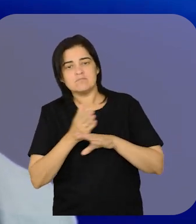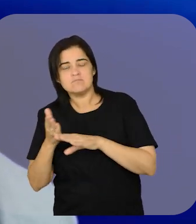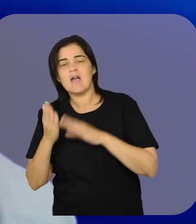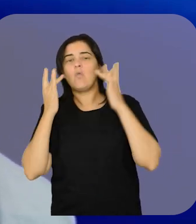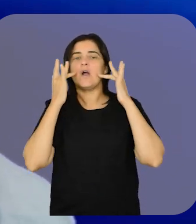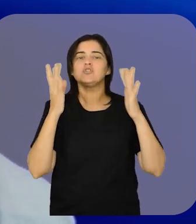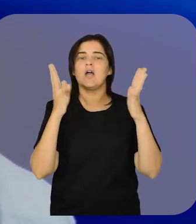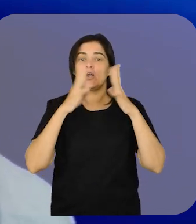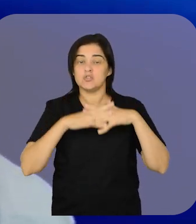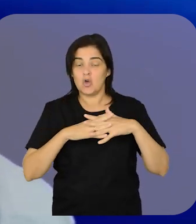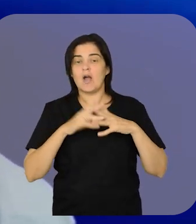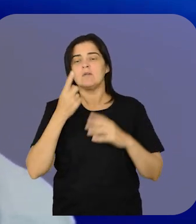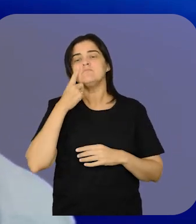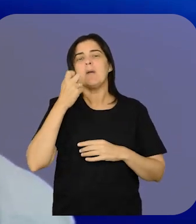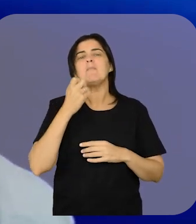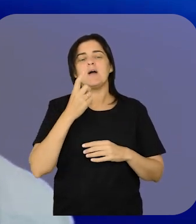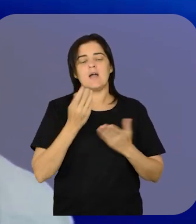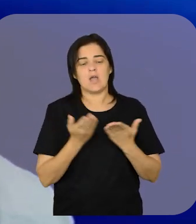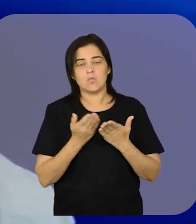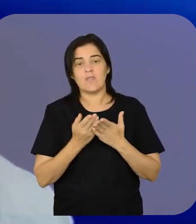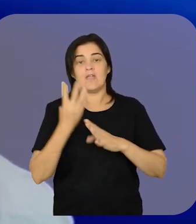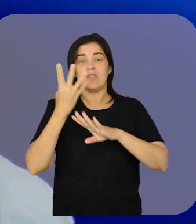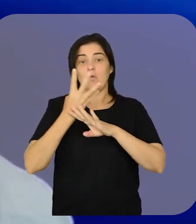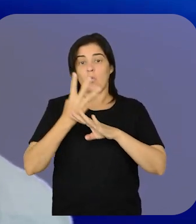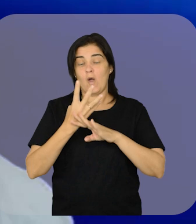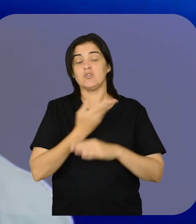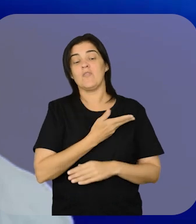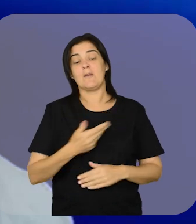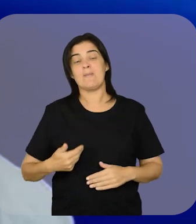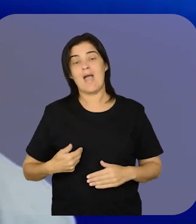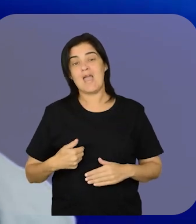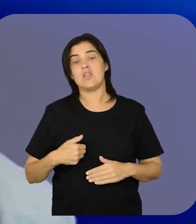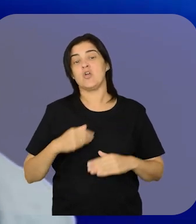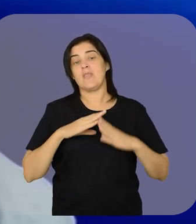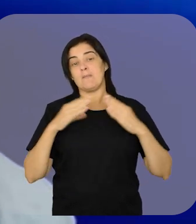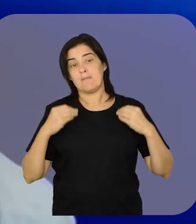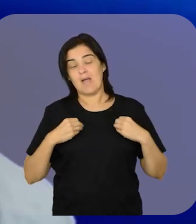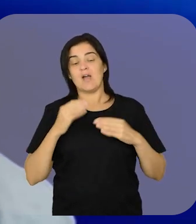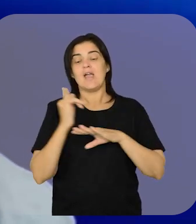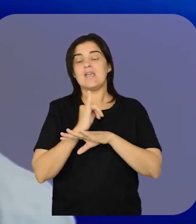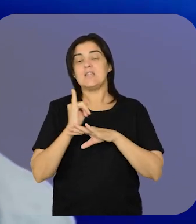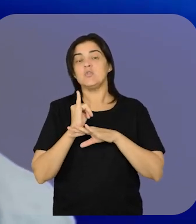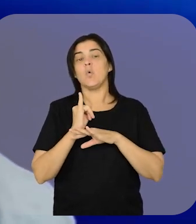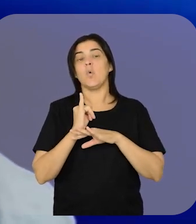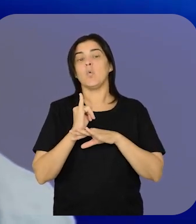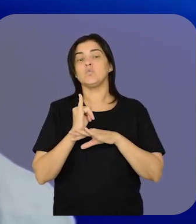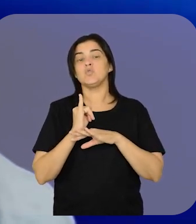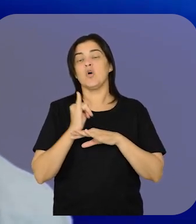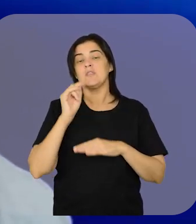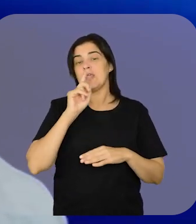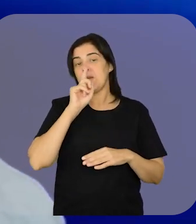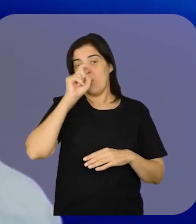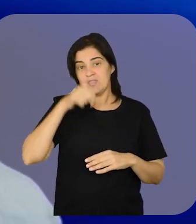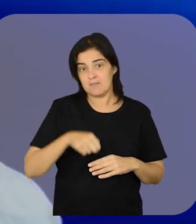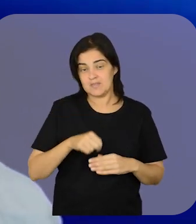Educación Inclusiva, identificados por los estudiantes de cuarto año de maestro en educación primaria de los institutos normales de